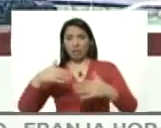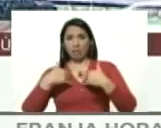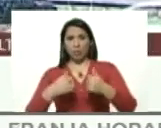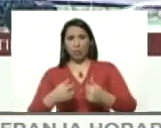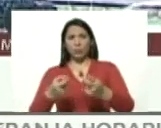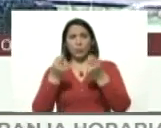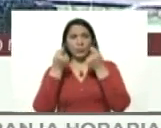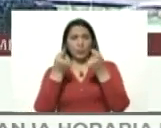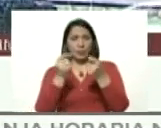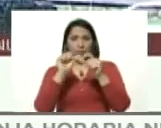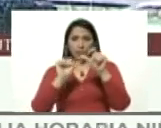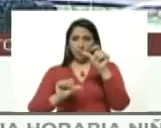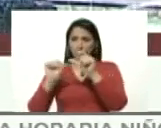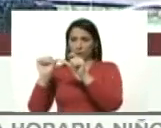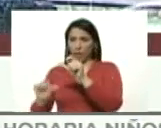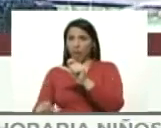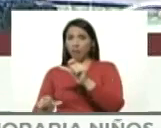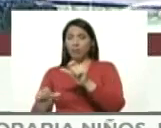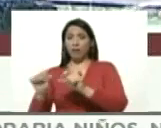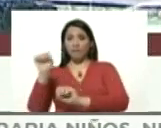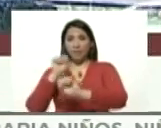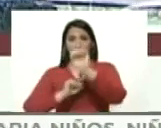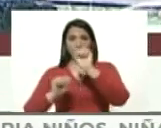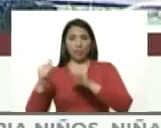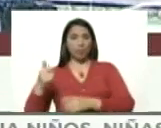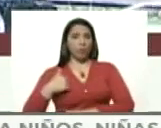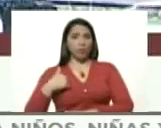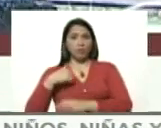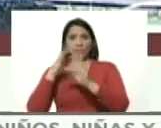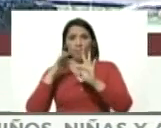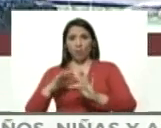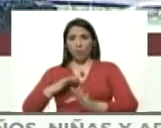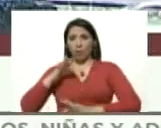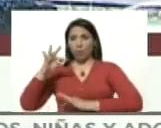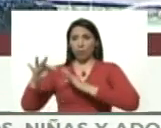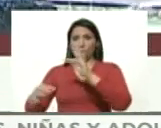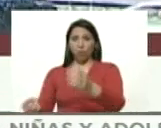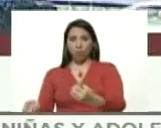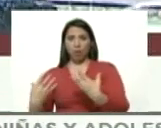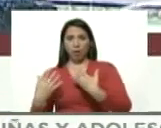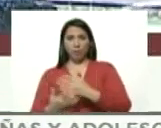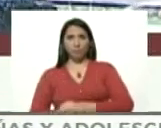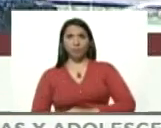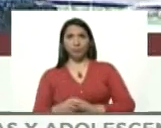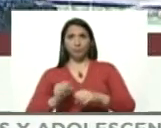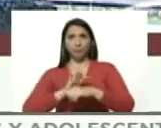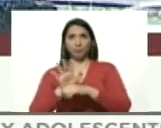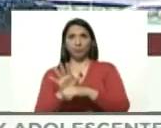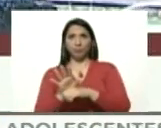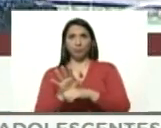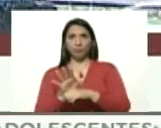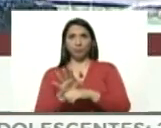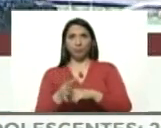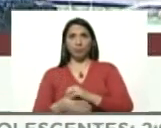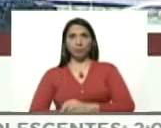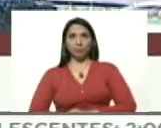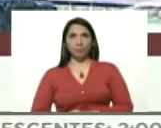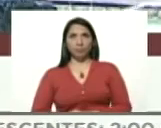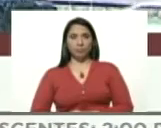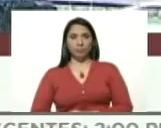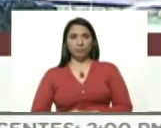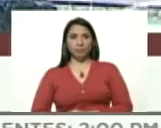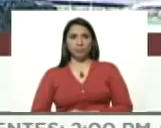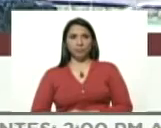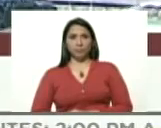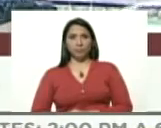mínimo detalle en cuenta para evitar cualquier forma de contagio del COVID-19.